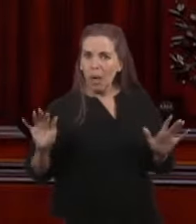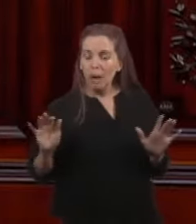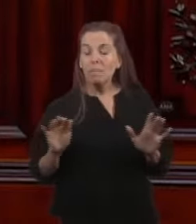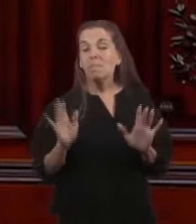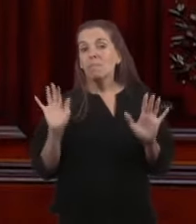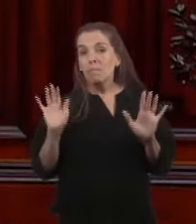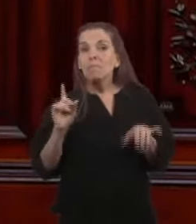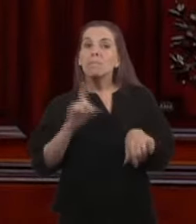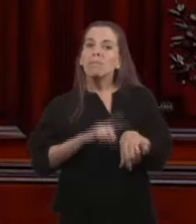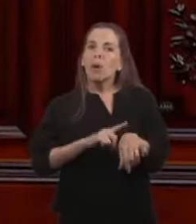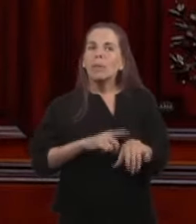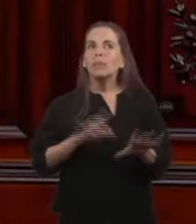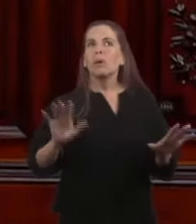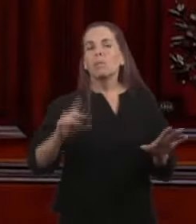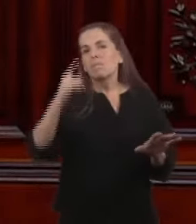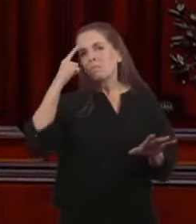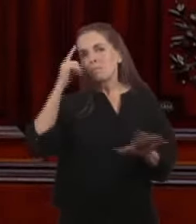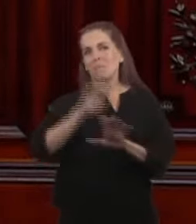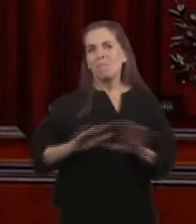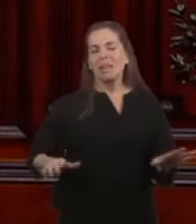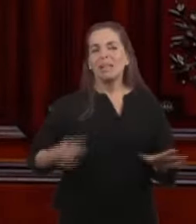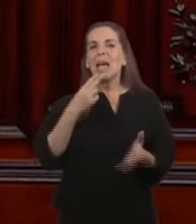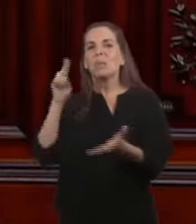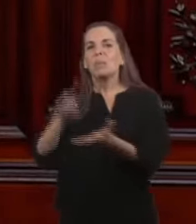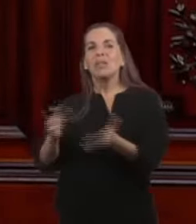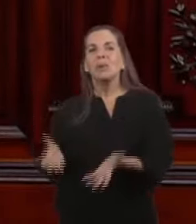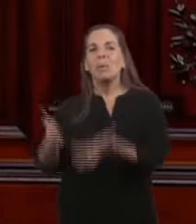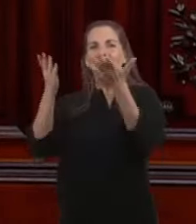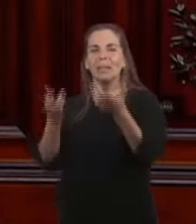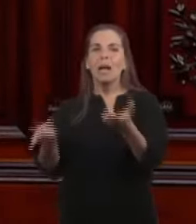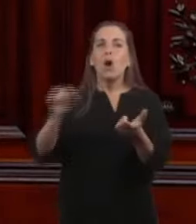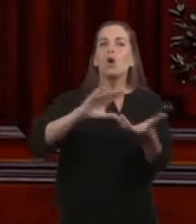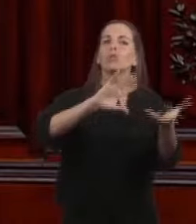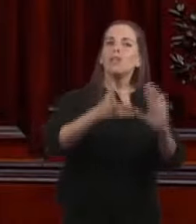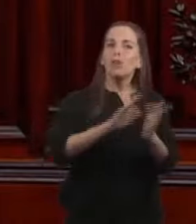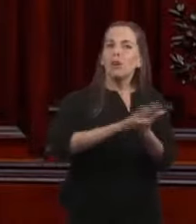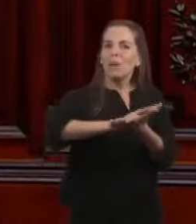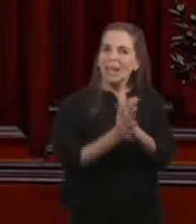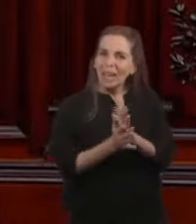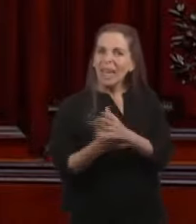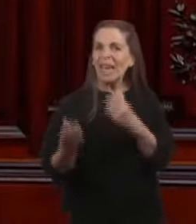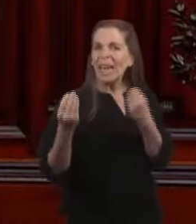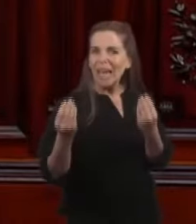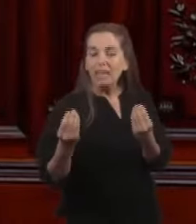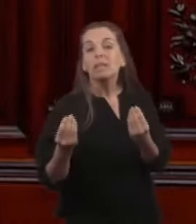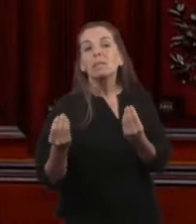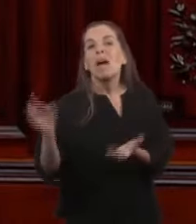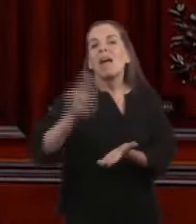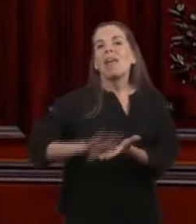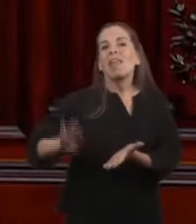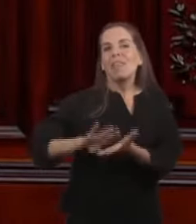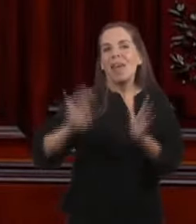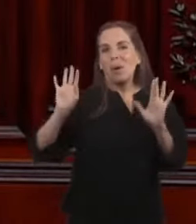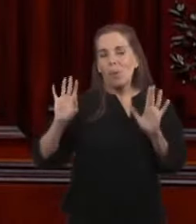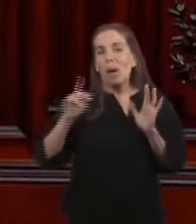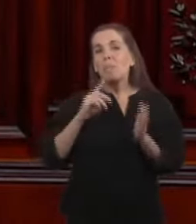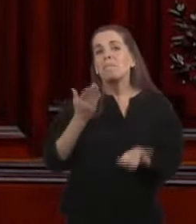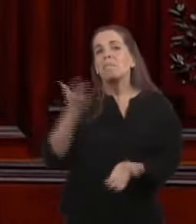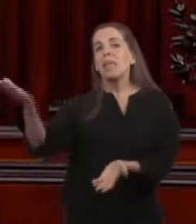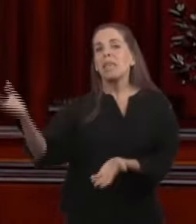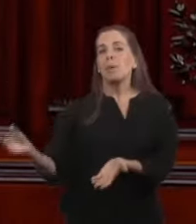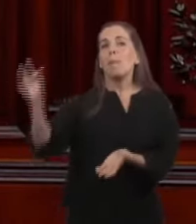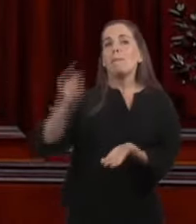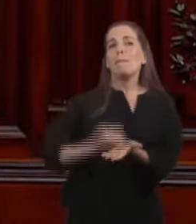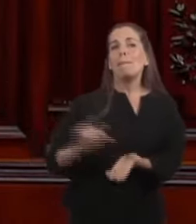posibilidad de subir impuestos la otra forma de solventar El déficit escond deuda es decir cargándole a las generaciones futuras el